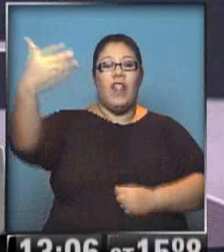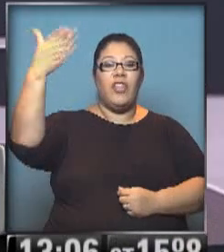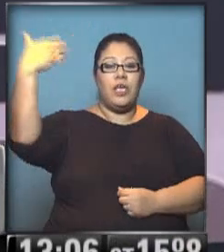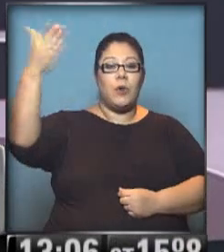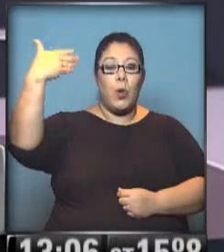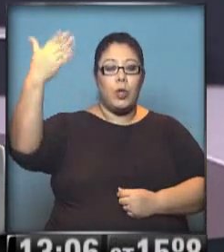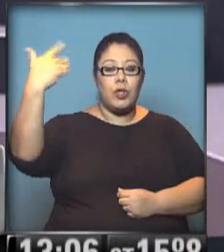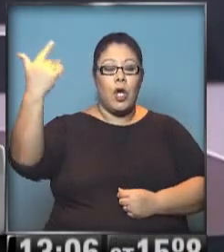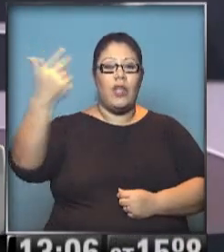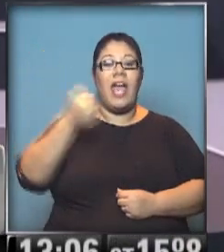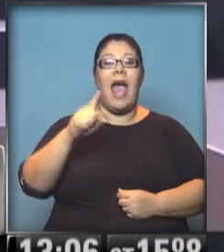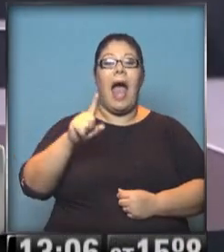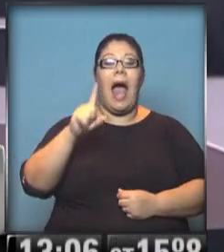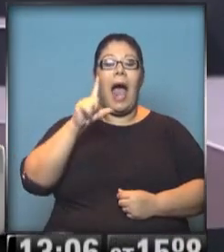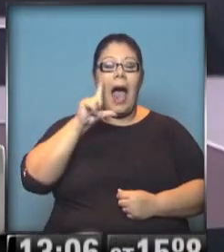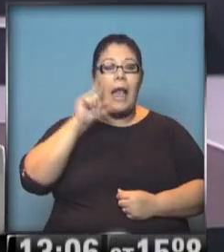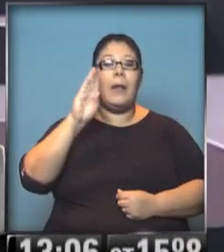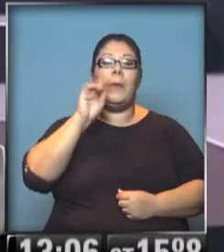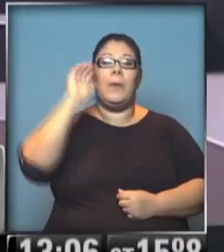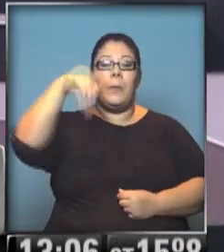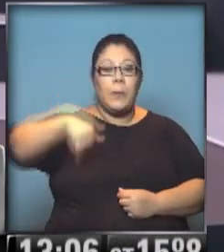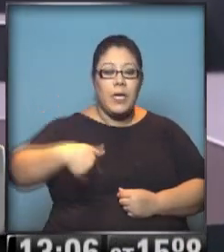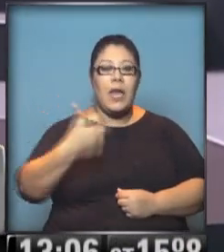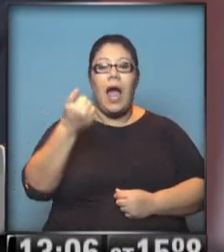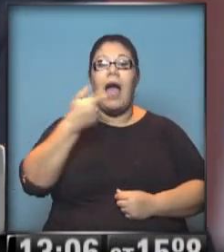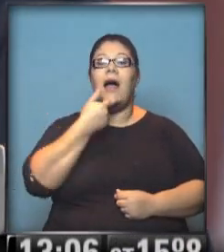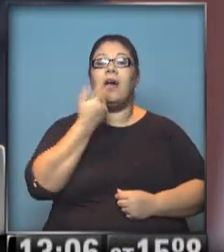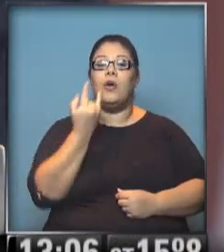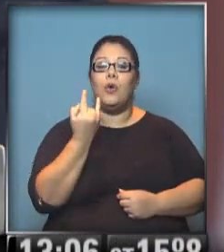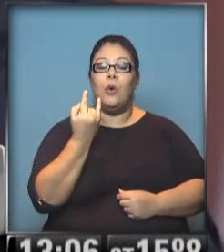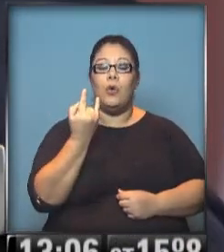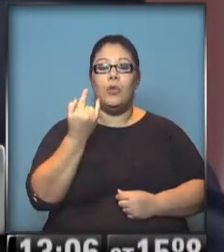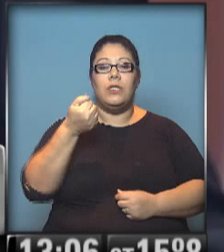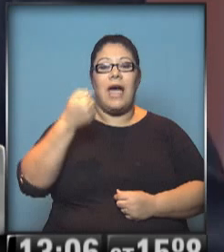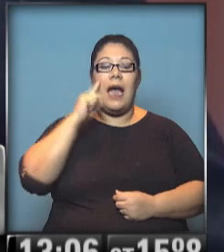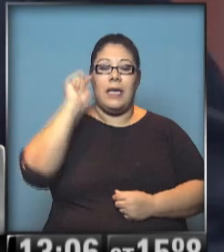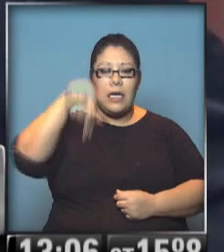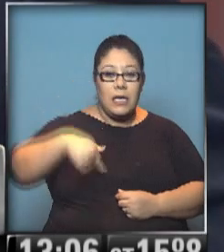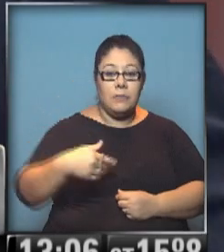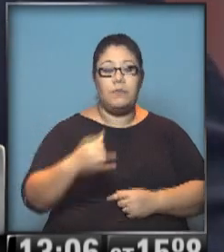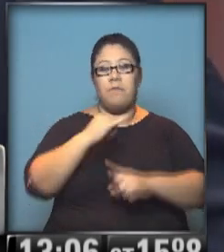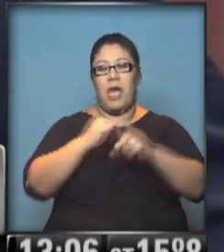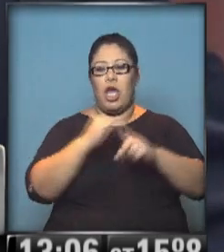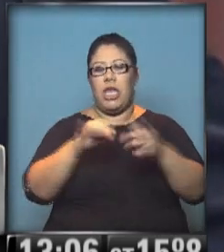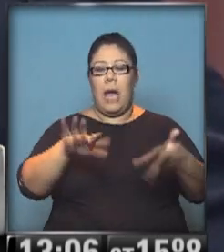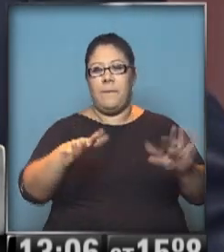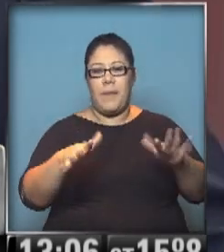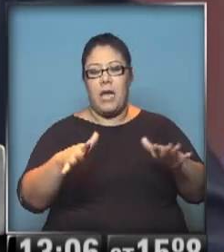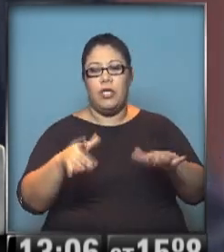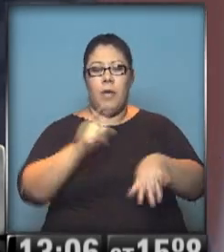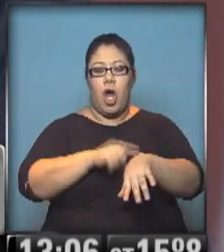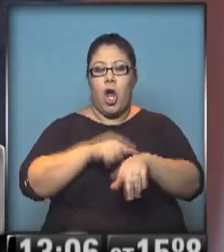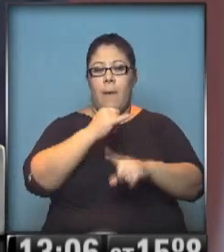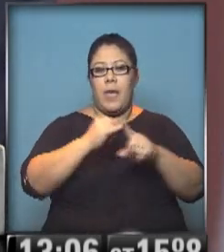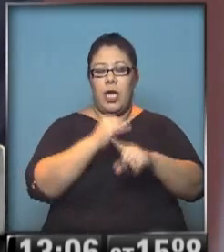de Alvin Al-Husayn y posteriormente lo hizo cerca del mediodía, de nuestro mediodía, minutos antes, de media hora